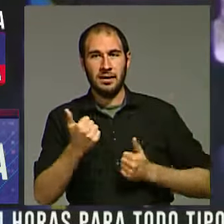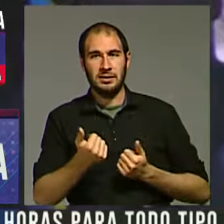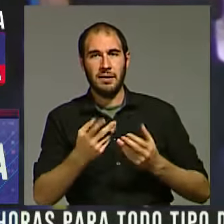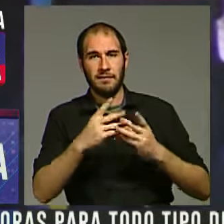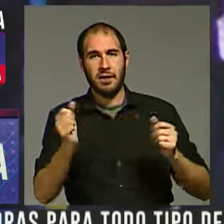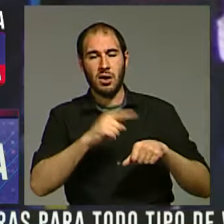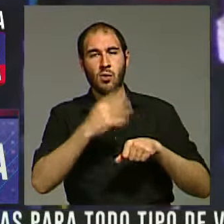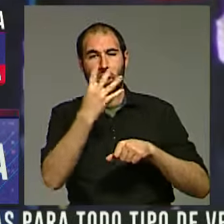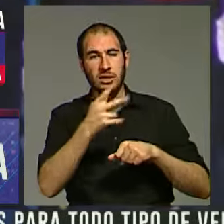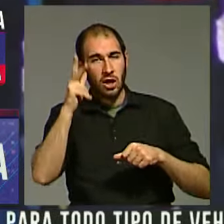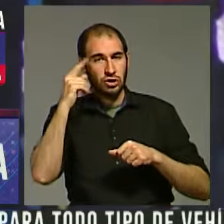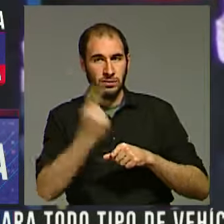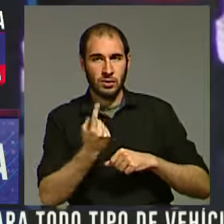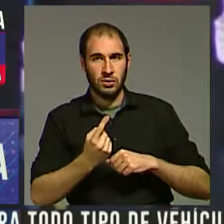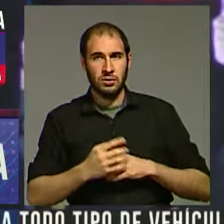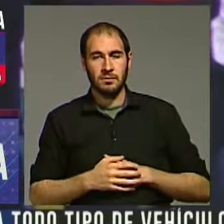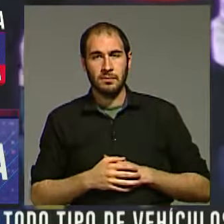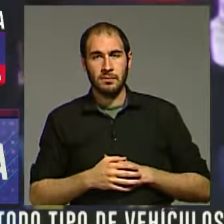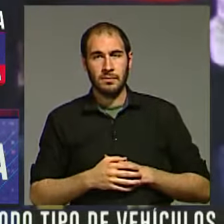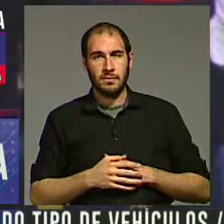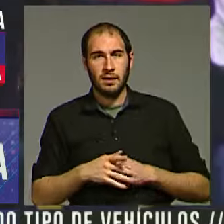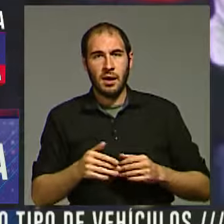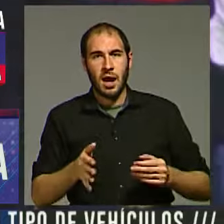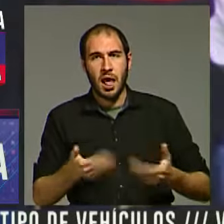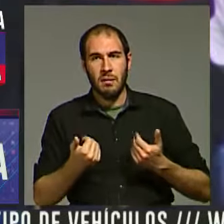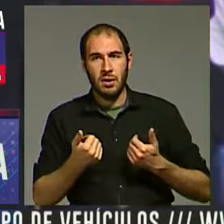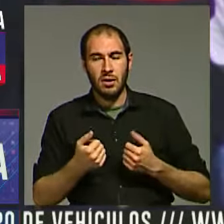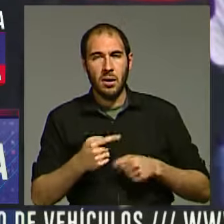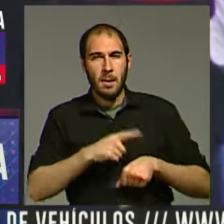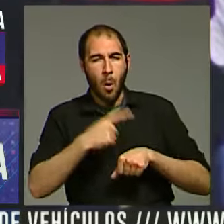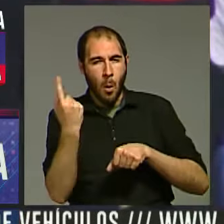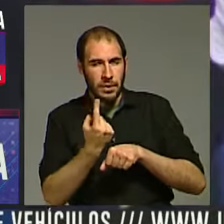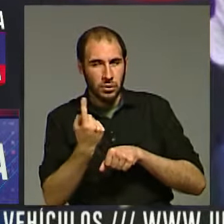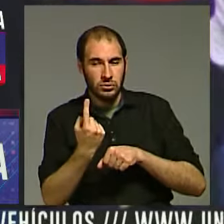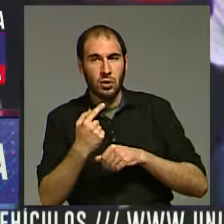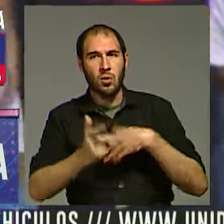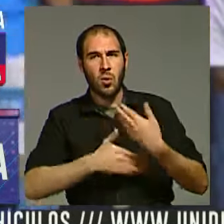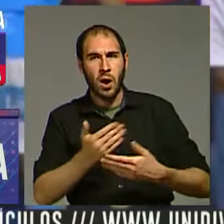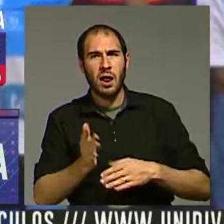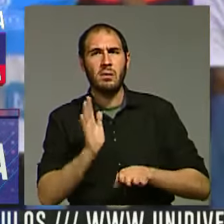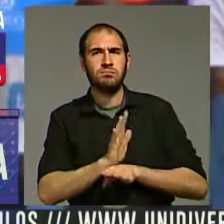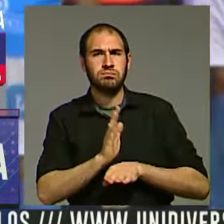a los 48 minutos. Bueno, de pronto, ese minuto que se está jugando